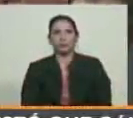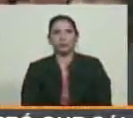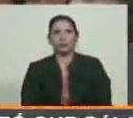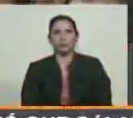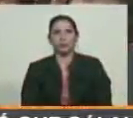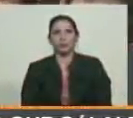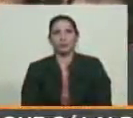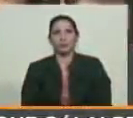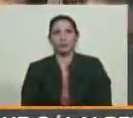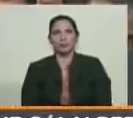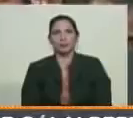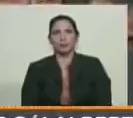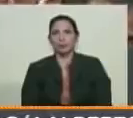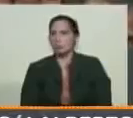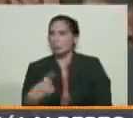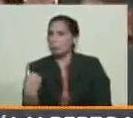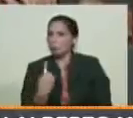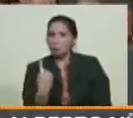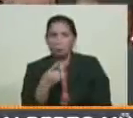¡Ni un solo incidente!